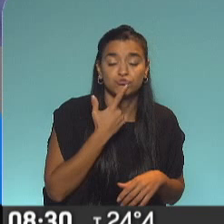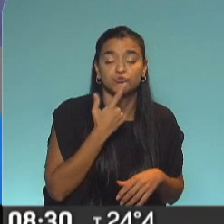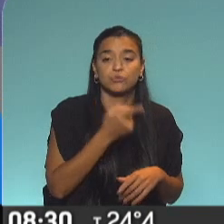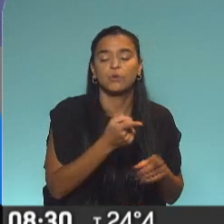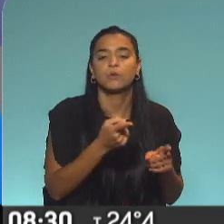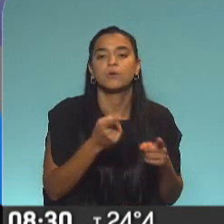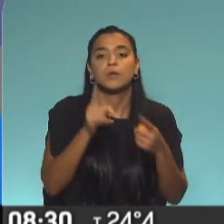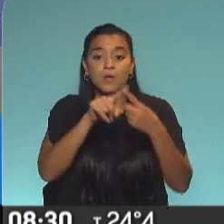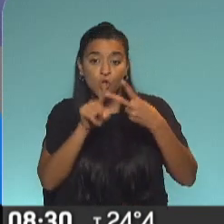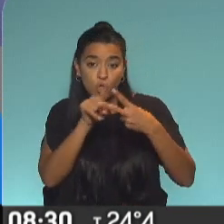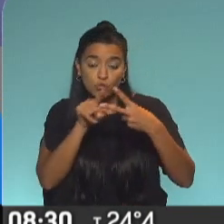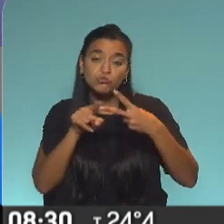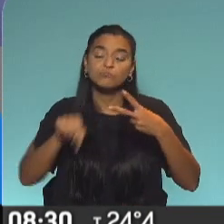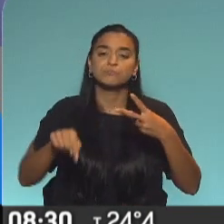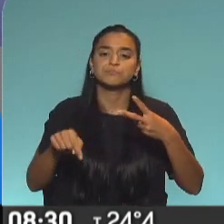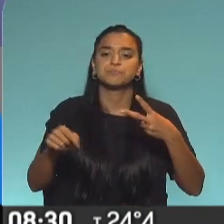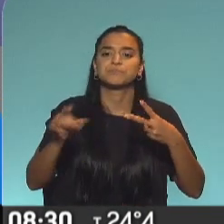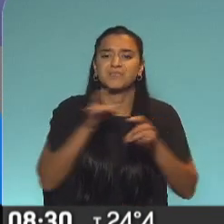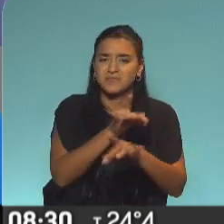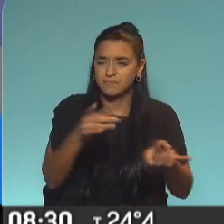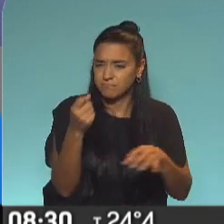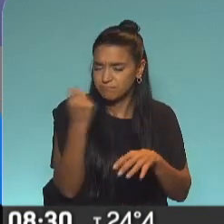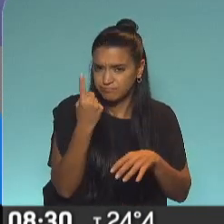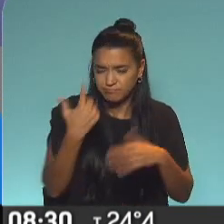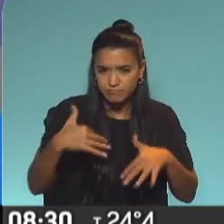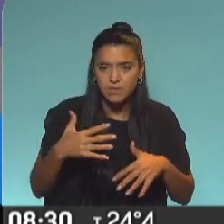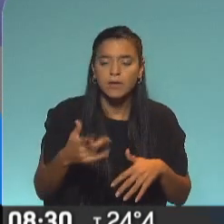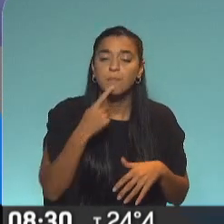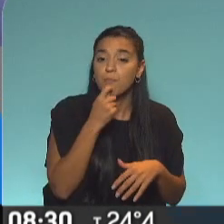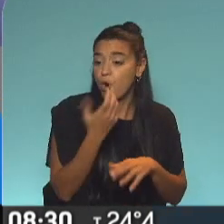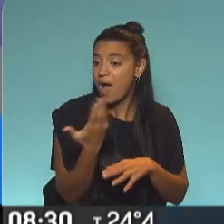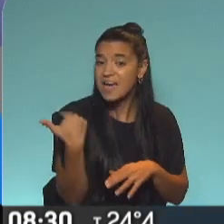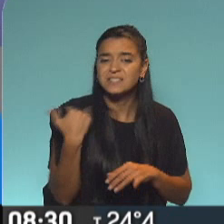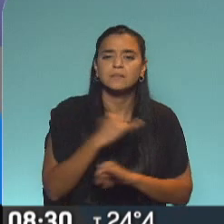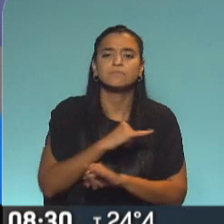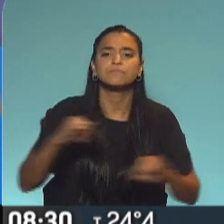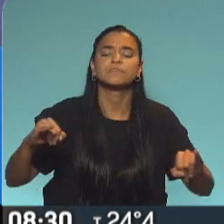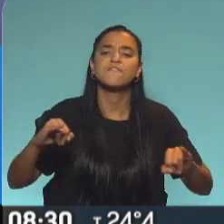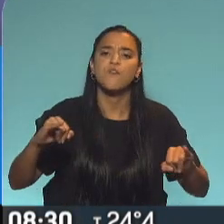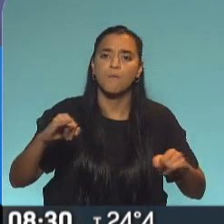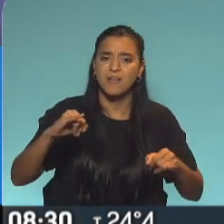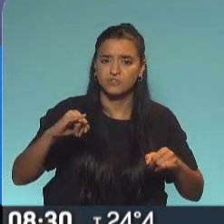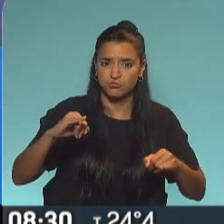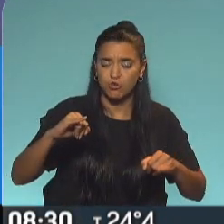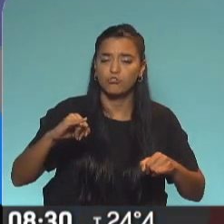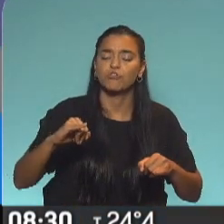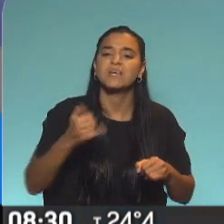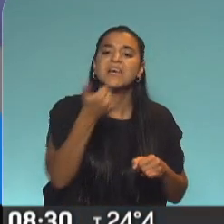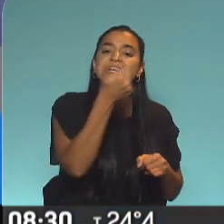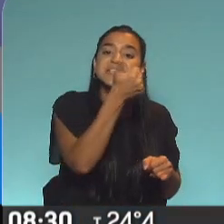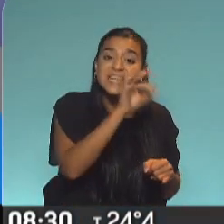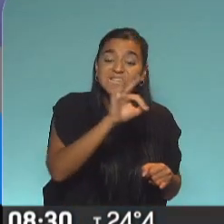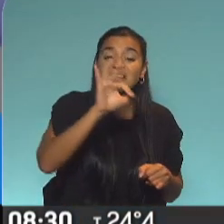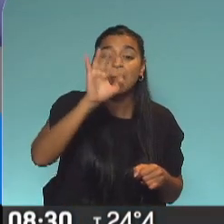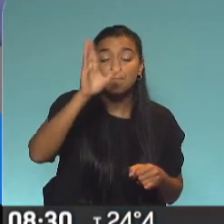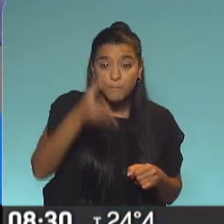que se transmiten mucho más. De hecho, por ejemplo, ayer se publicó una información que el 60%